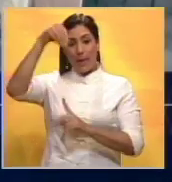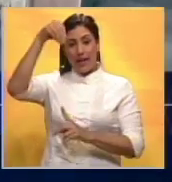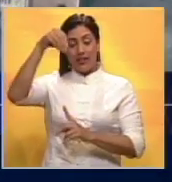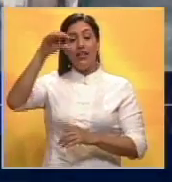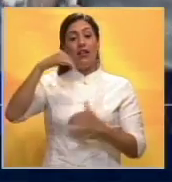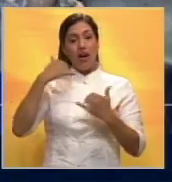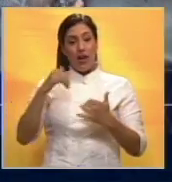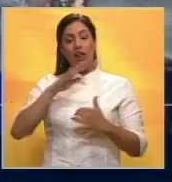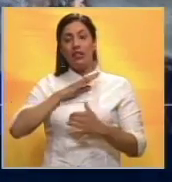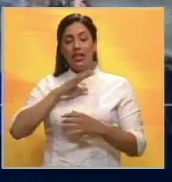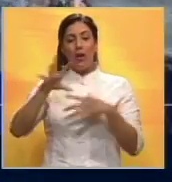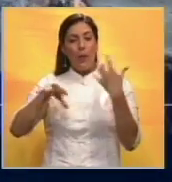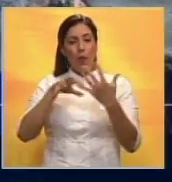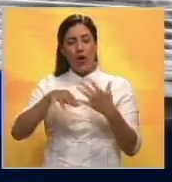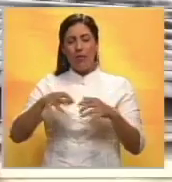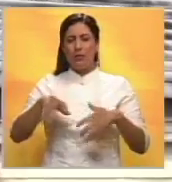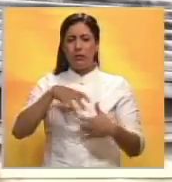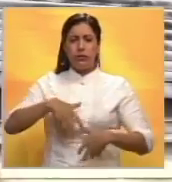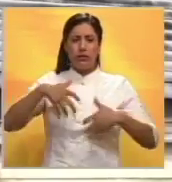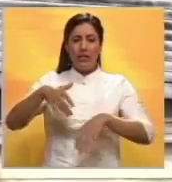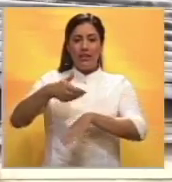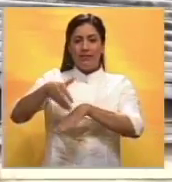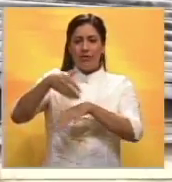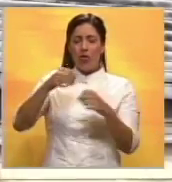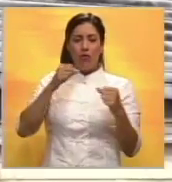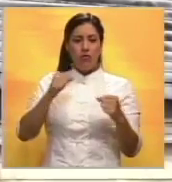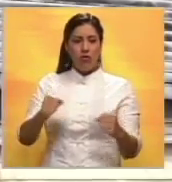el incidente ya ha generado tensiones